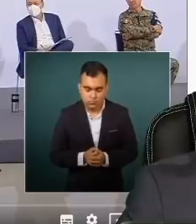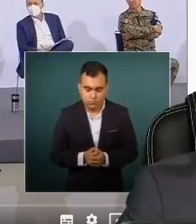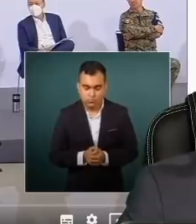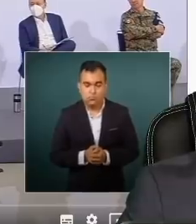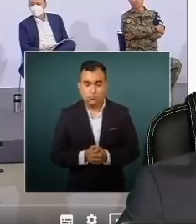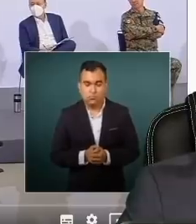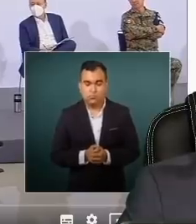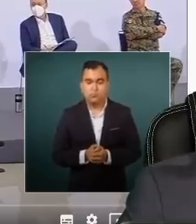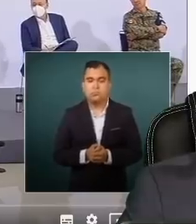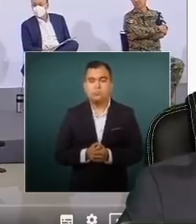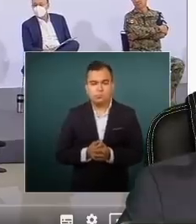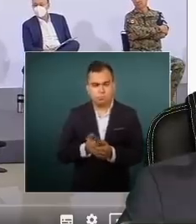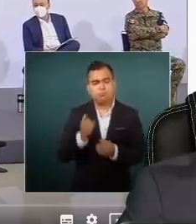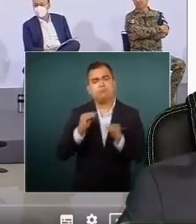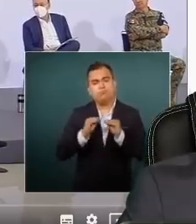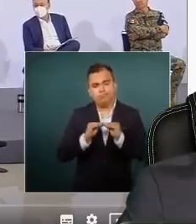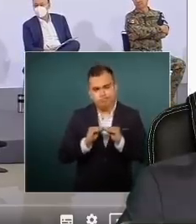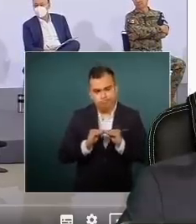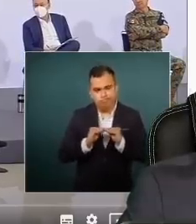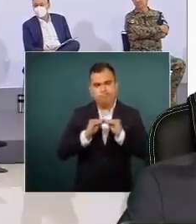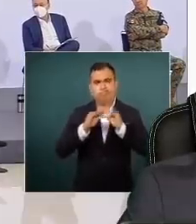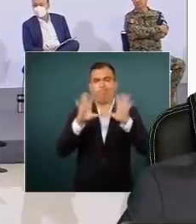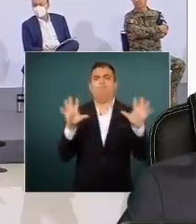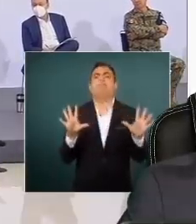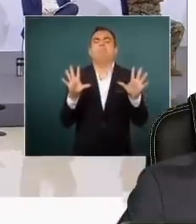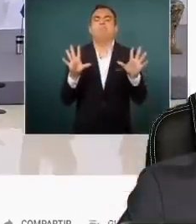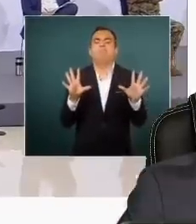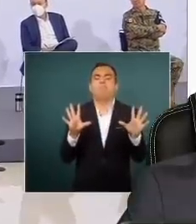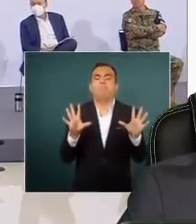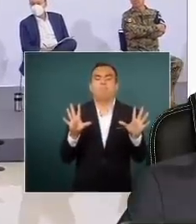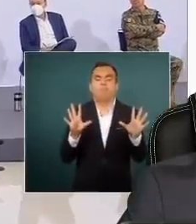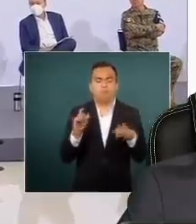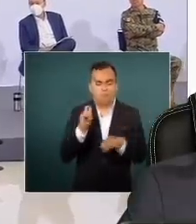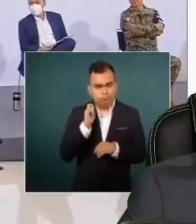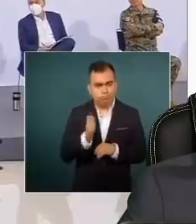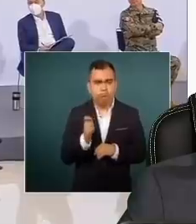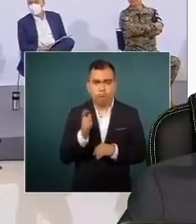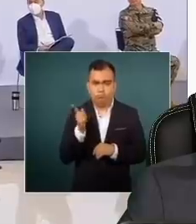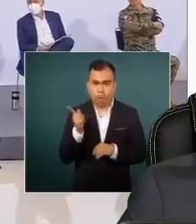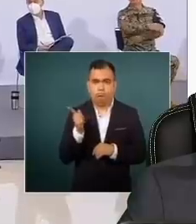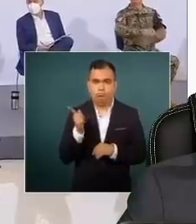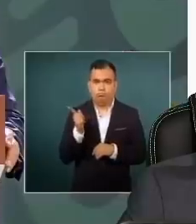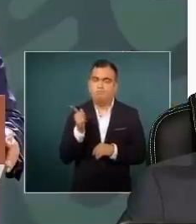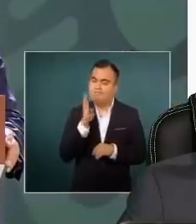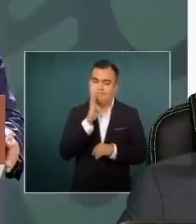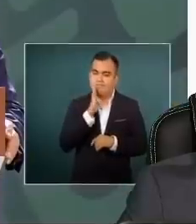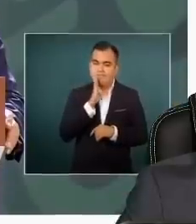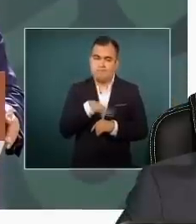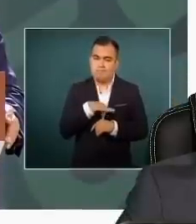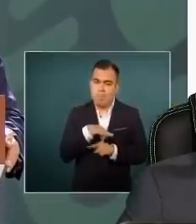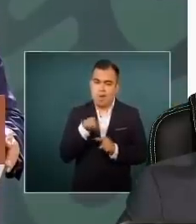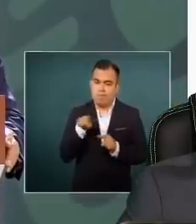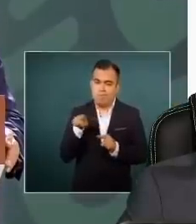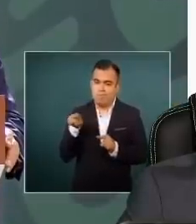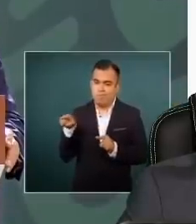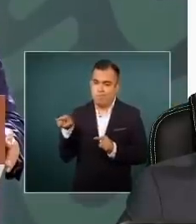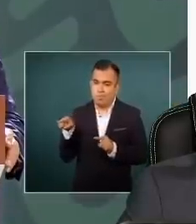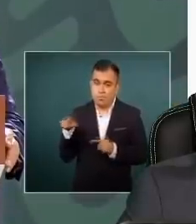bribón es lo que es completamente con muchas imprecisiones la